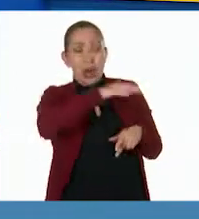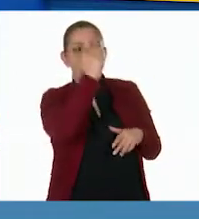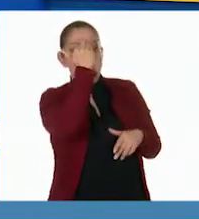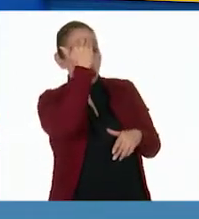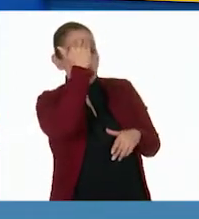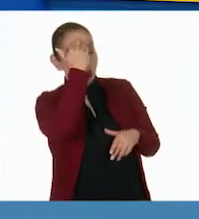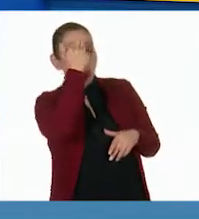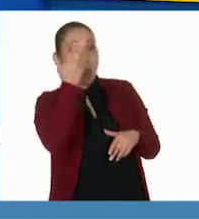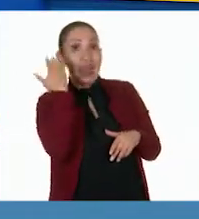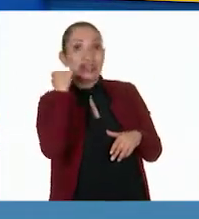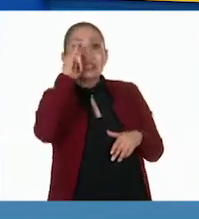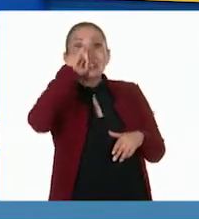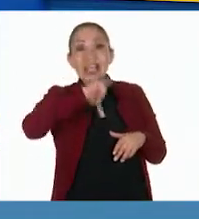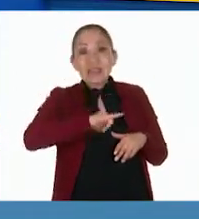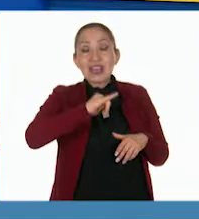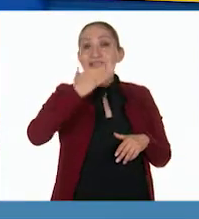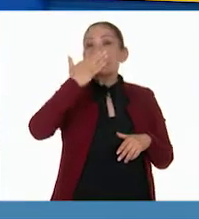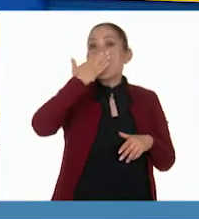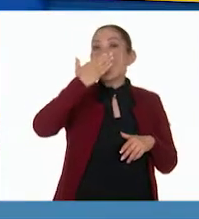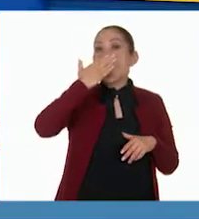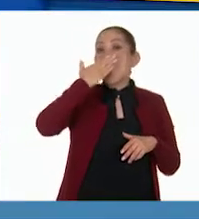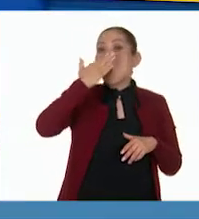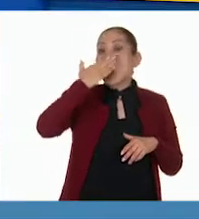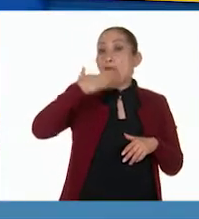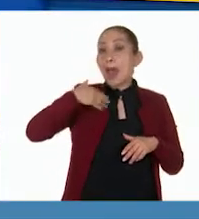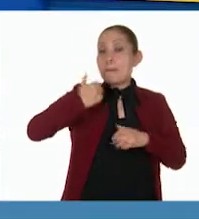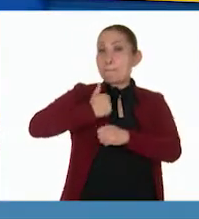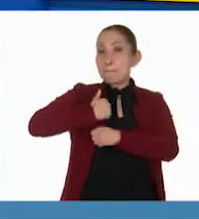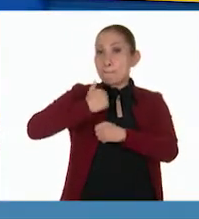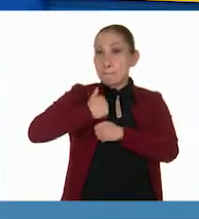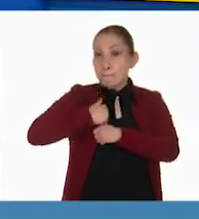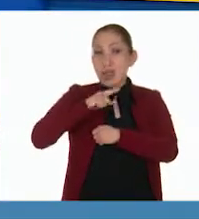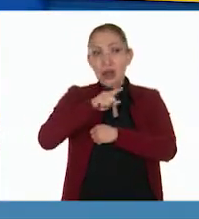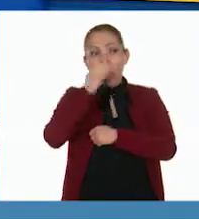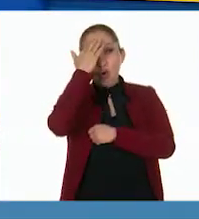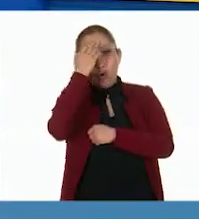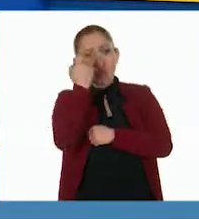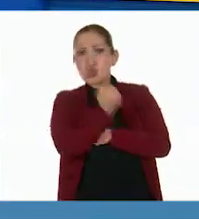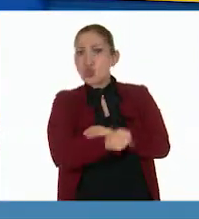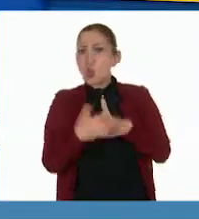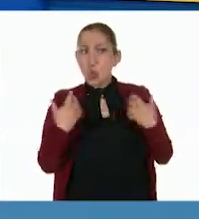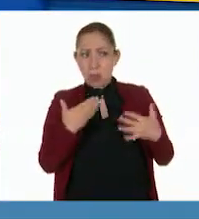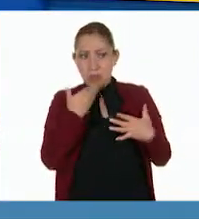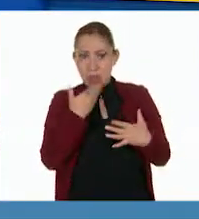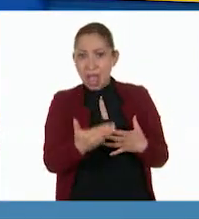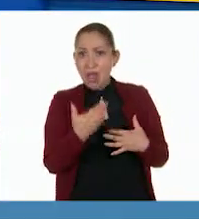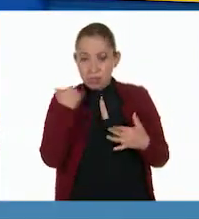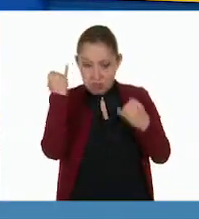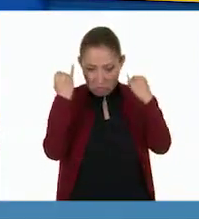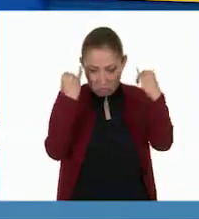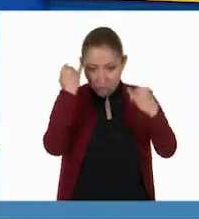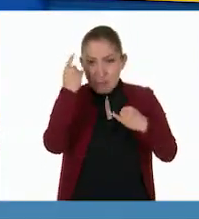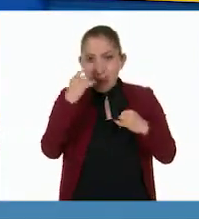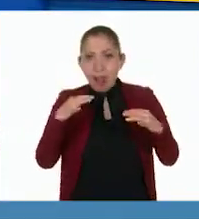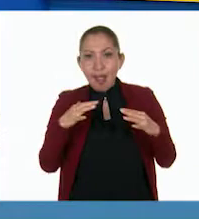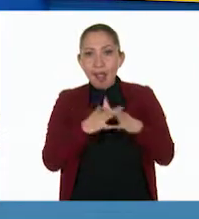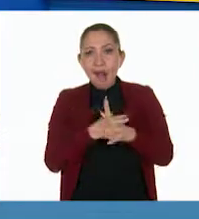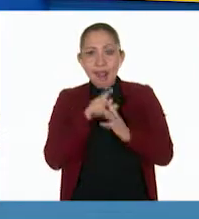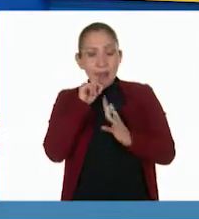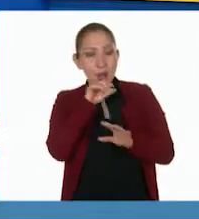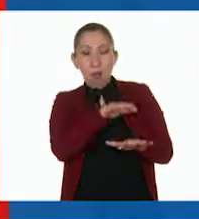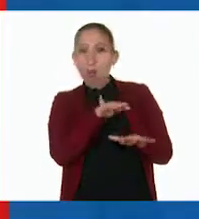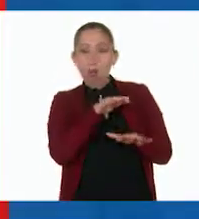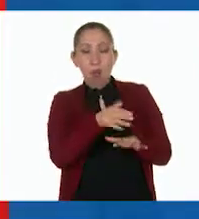como jefe militar en la región de Sonora y que había sido ampliamente reconocido por su talento como estratega y también por su